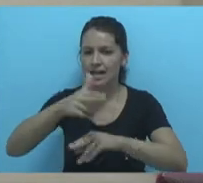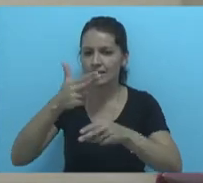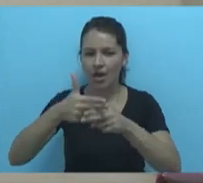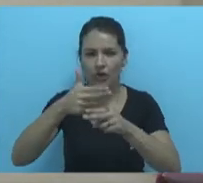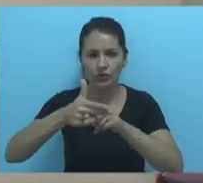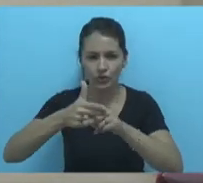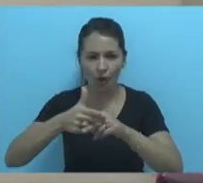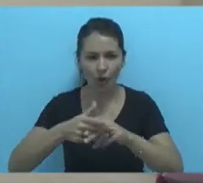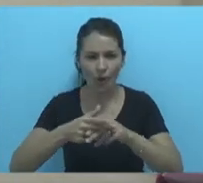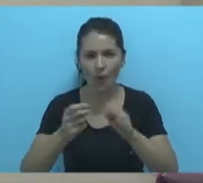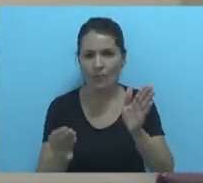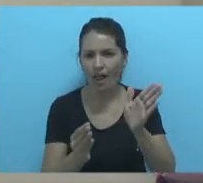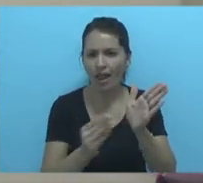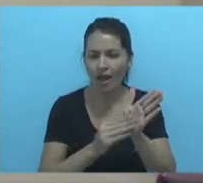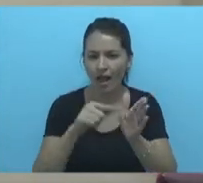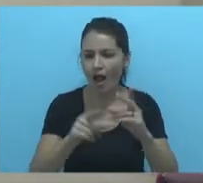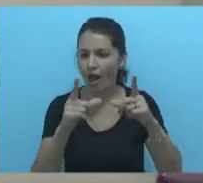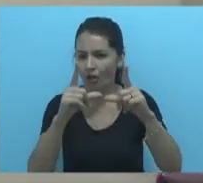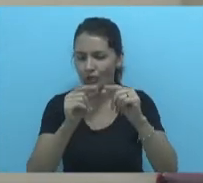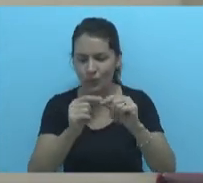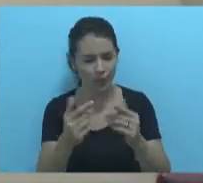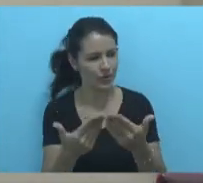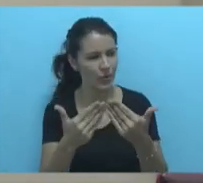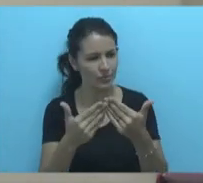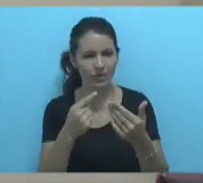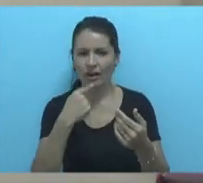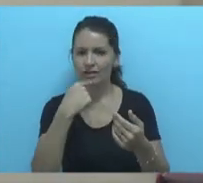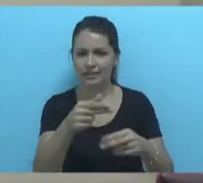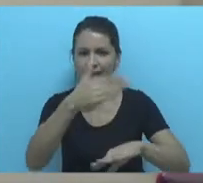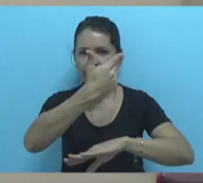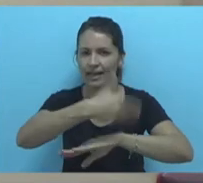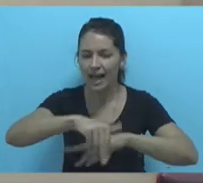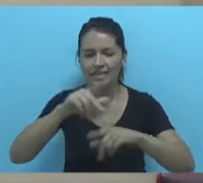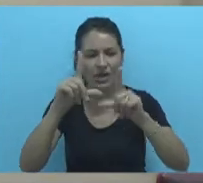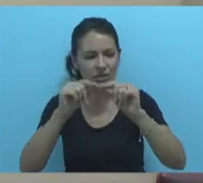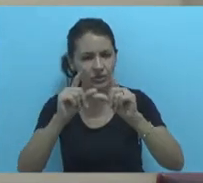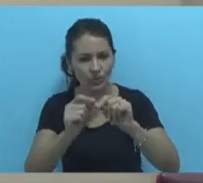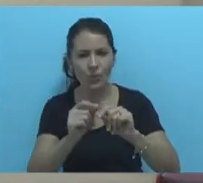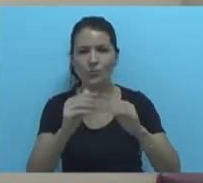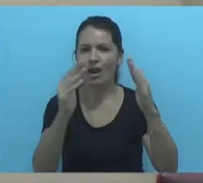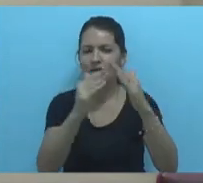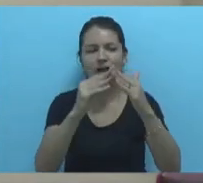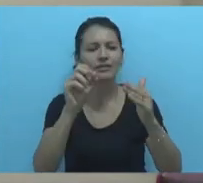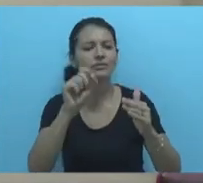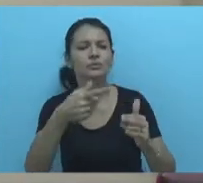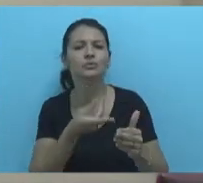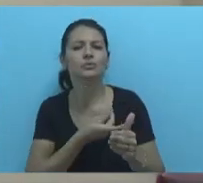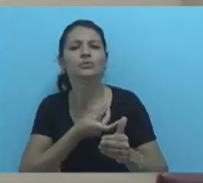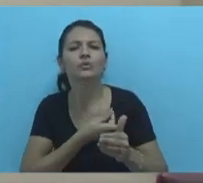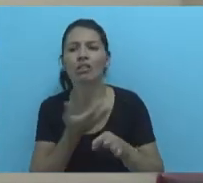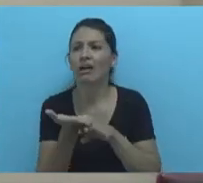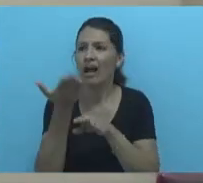laburo, tengas la posibilidad de poner dónde es tu domicilio, tu casa.